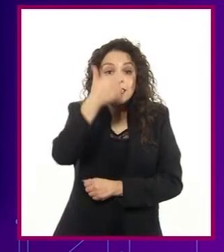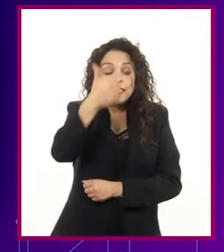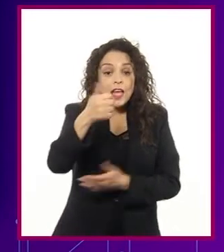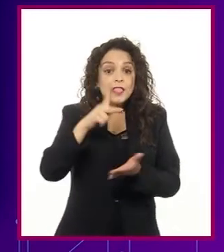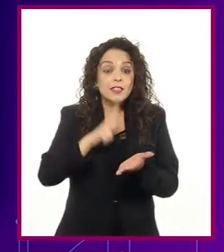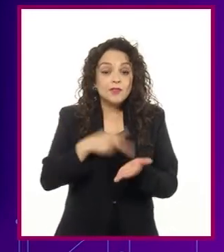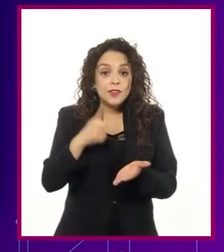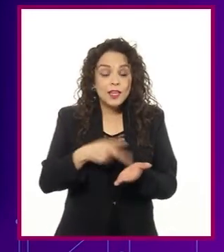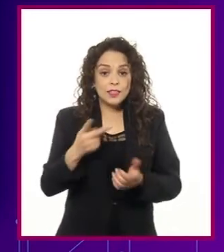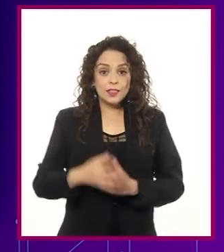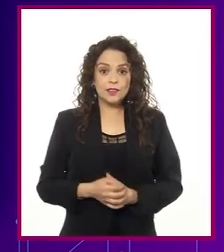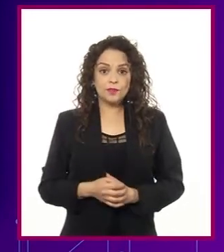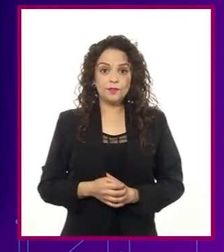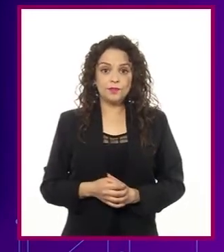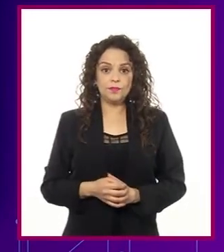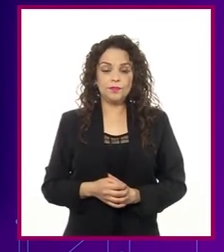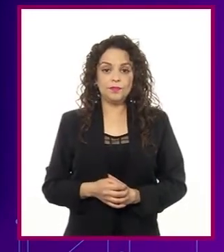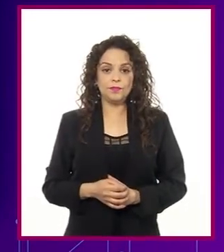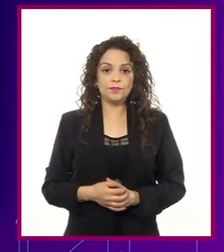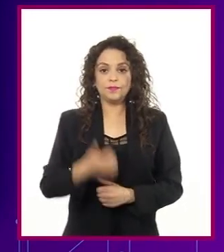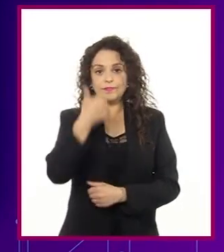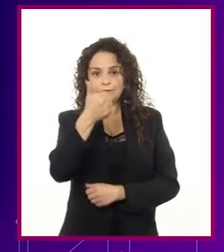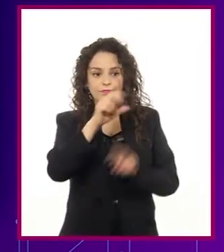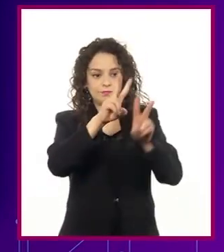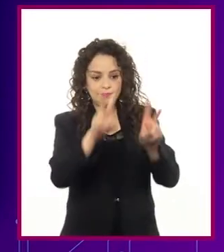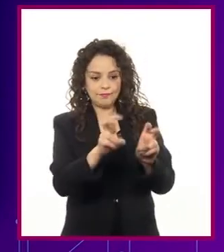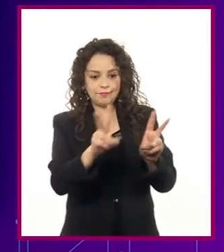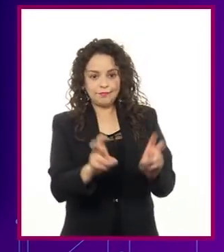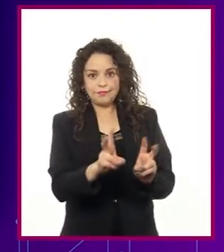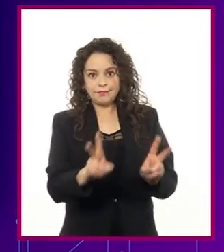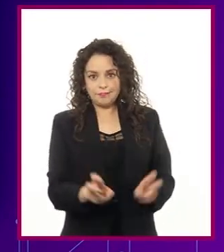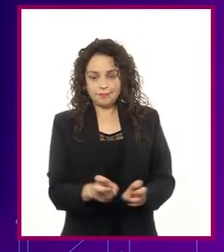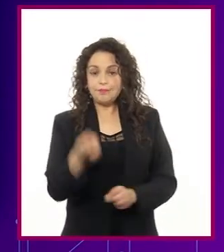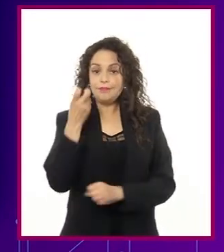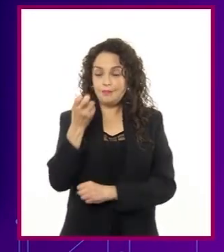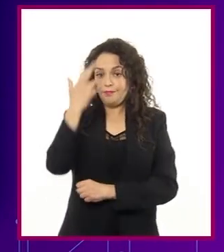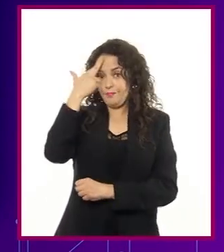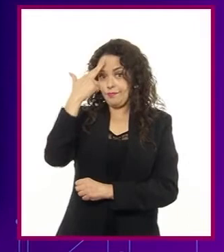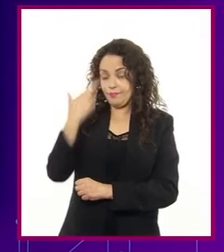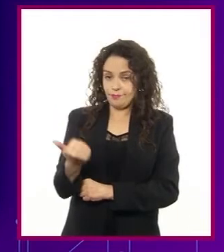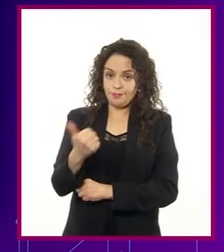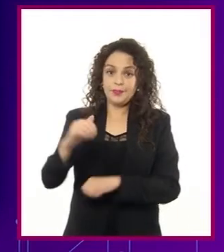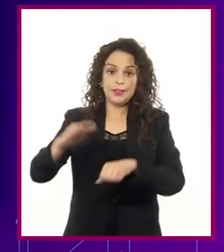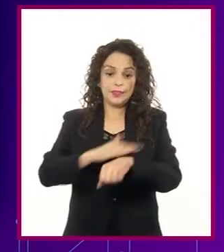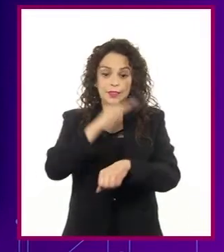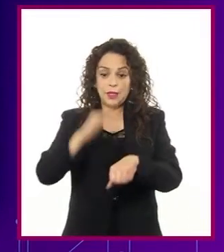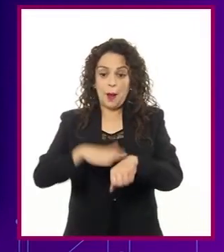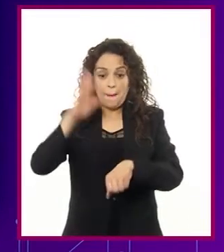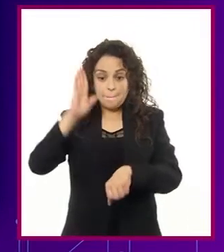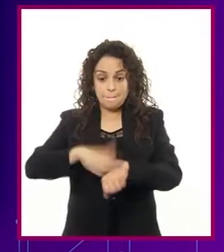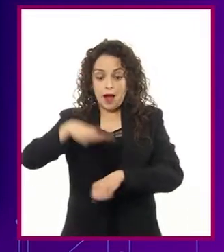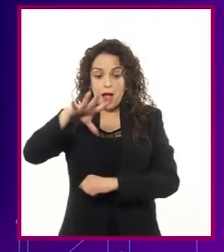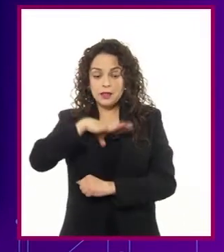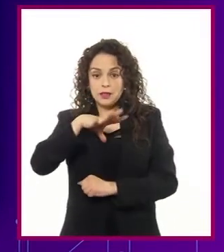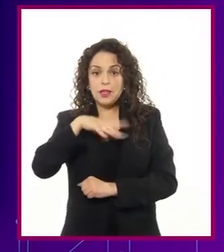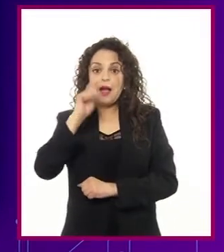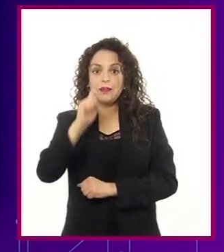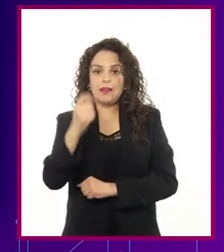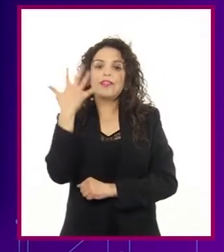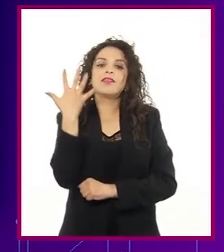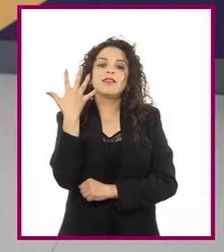alcanzó en 6 asignaturas. Por tanto, la calificación que más veces obtuvo fue